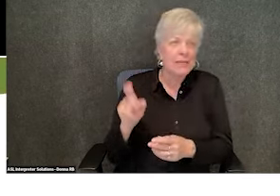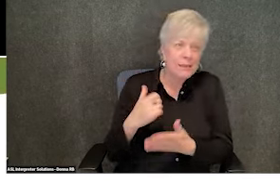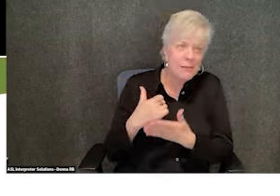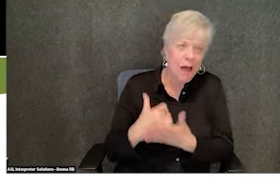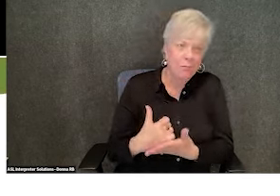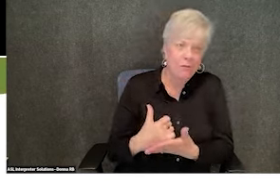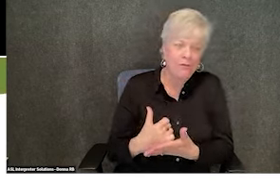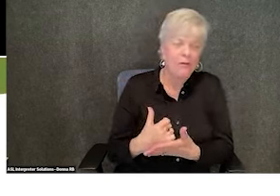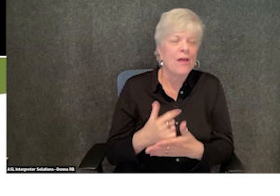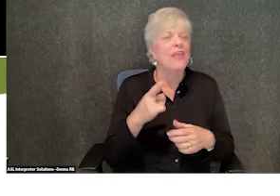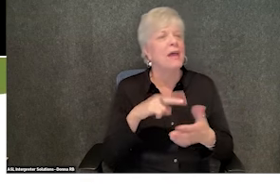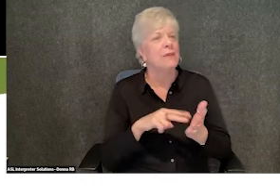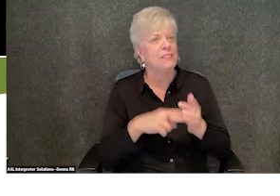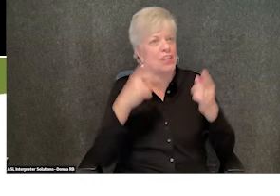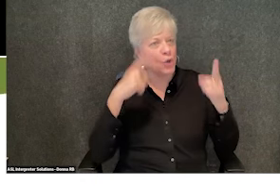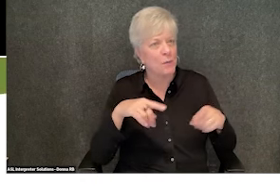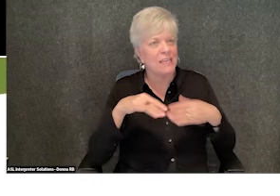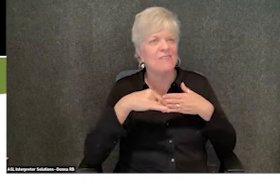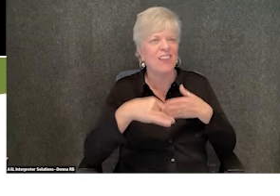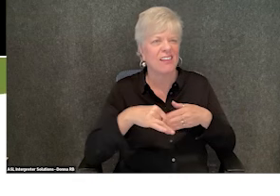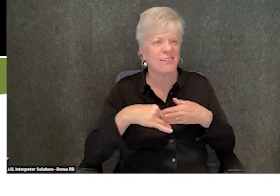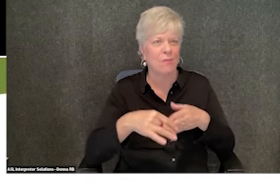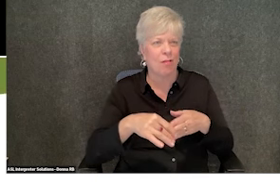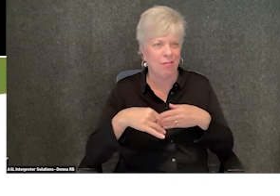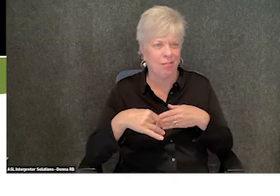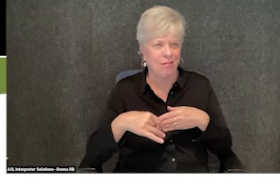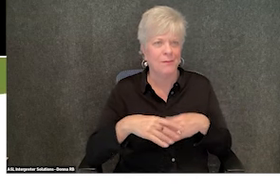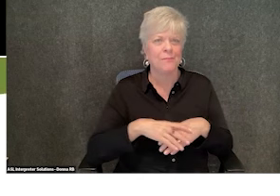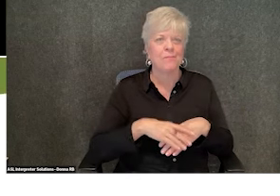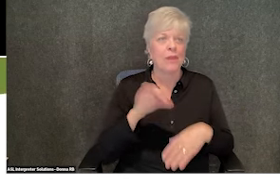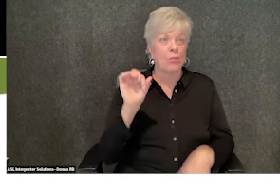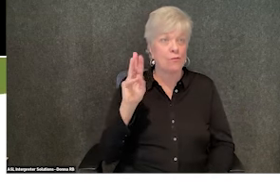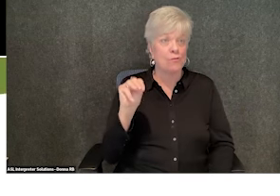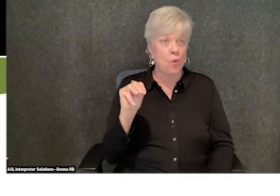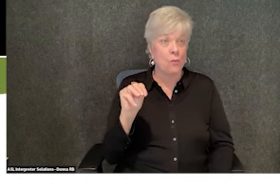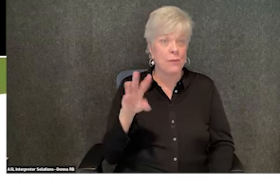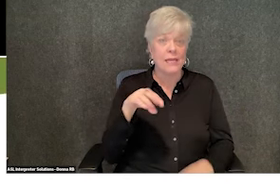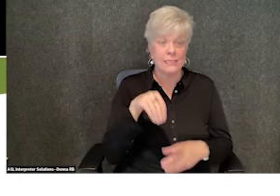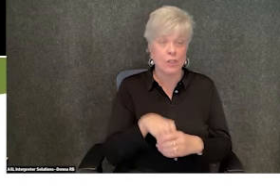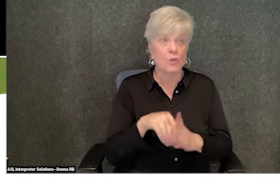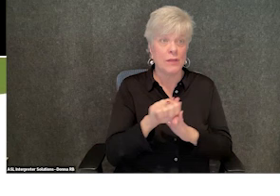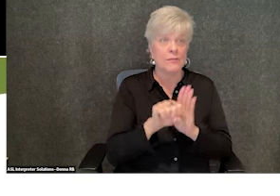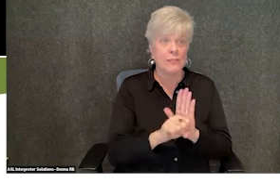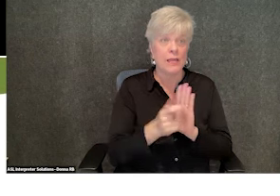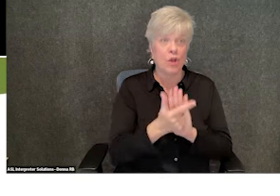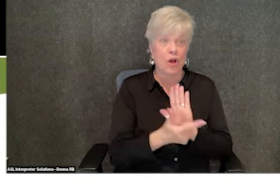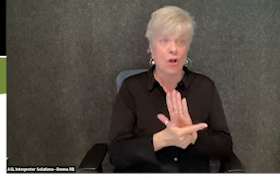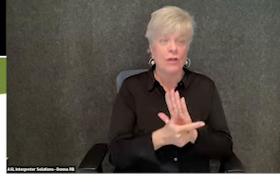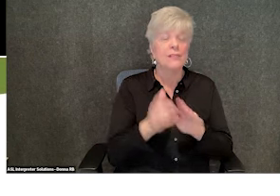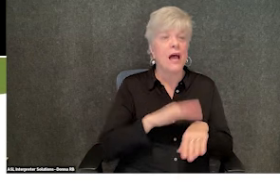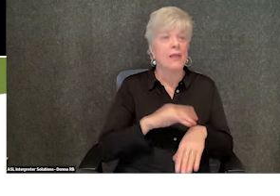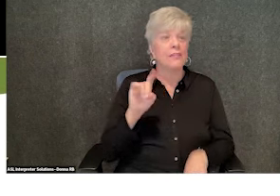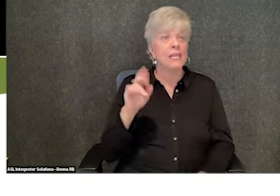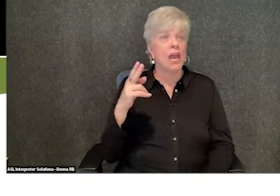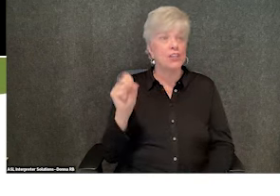los acuerdos según el área de donde necesita ayuda para decidir. O sea, en el